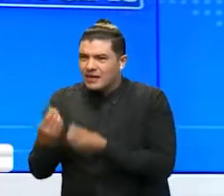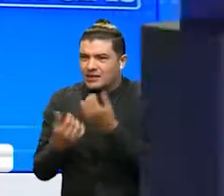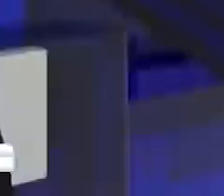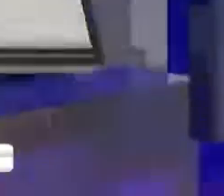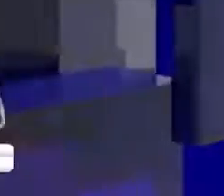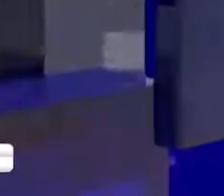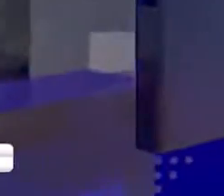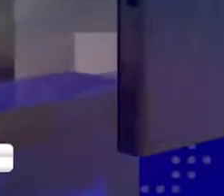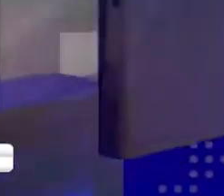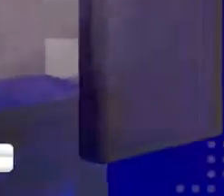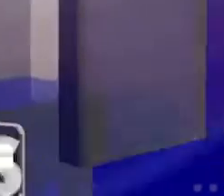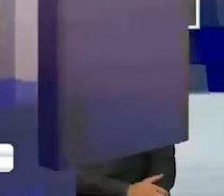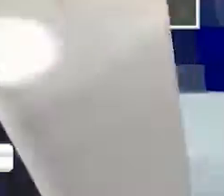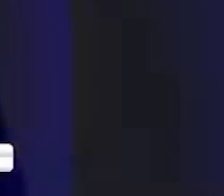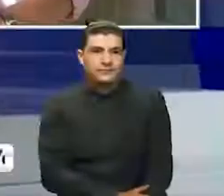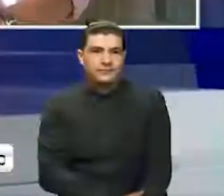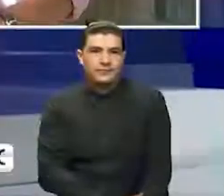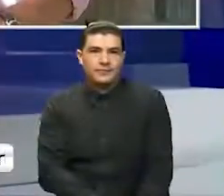tardes.